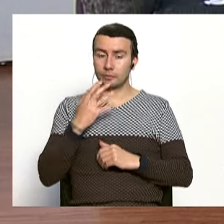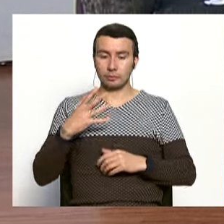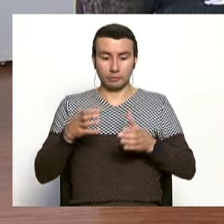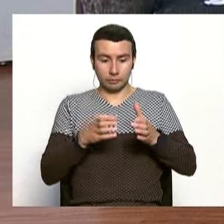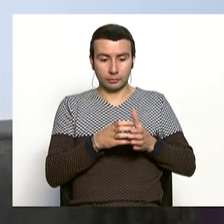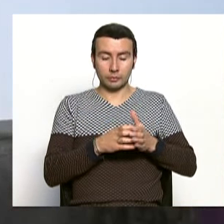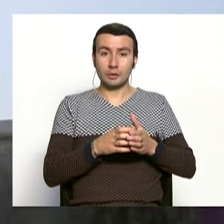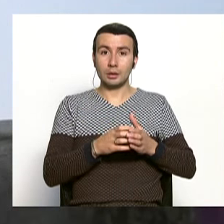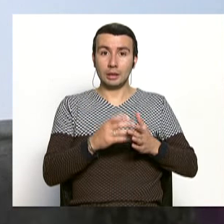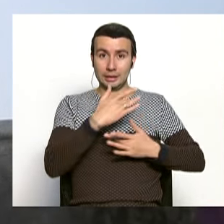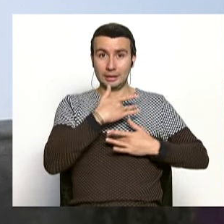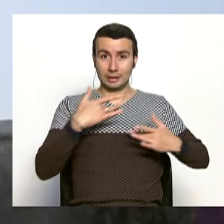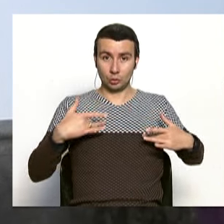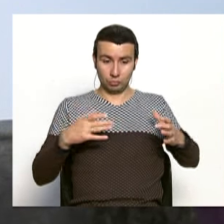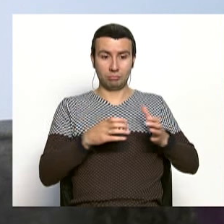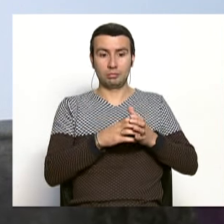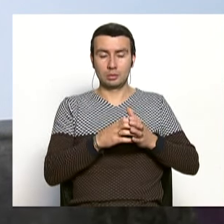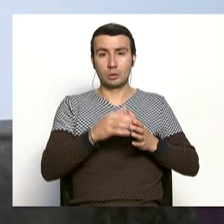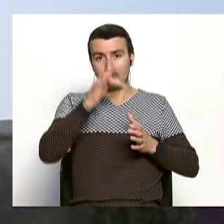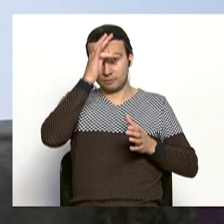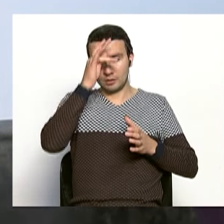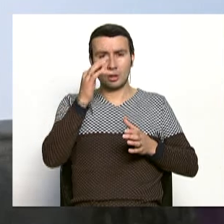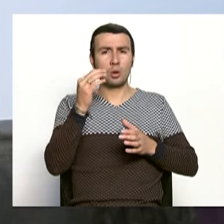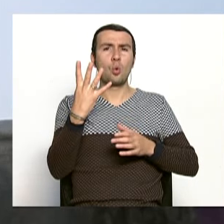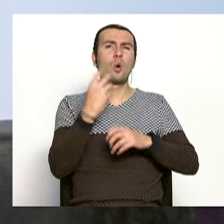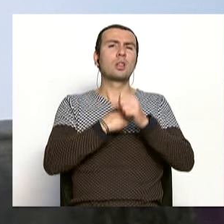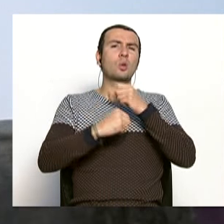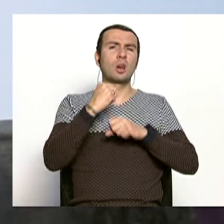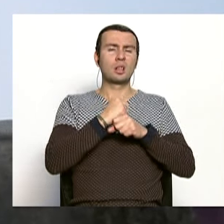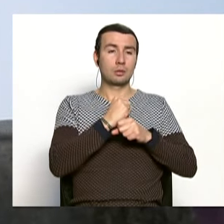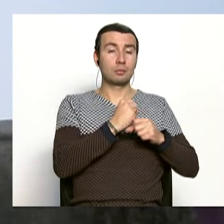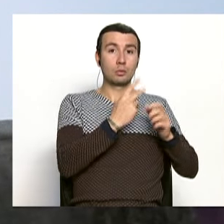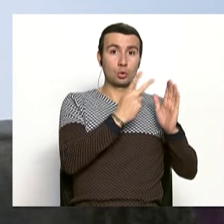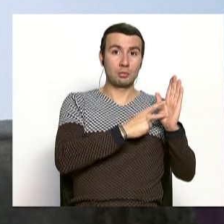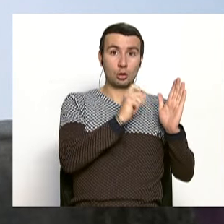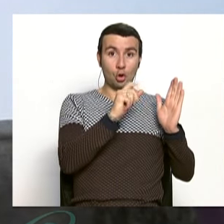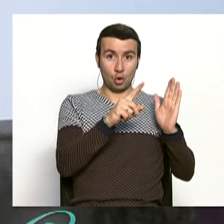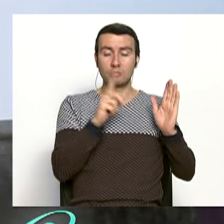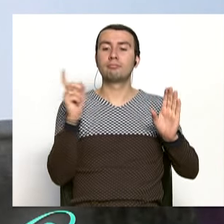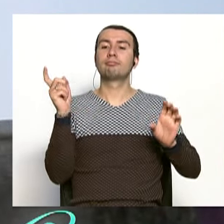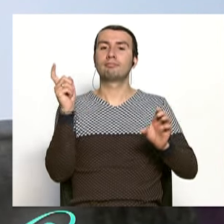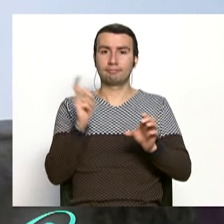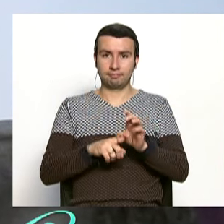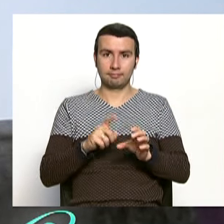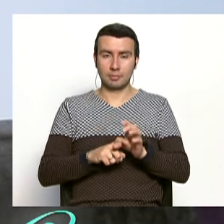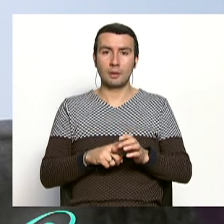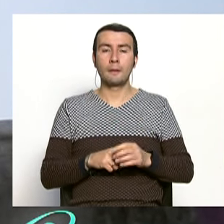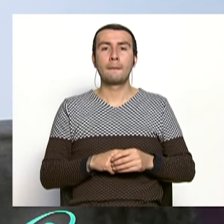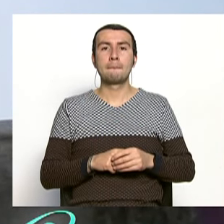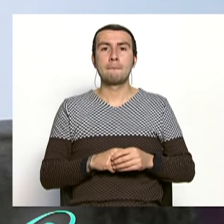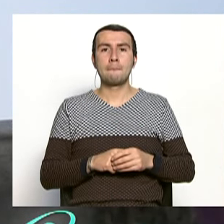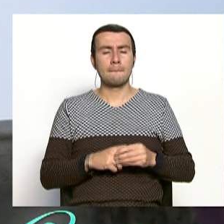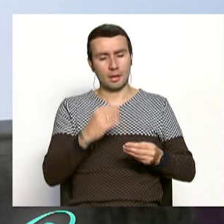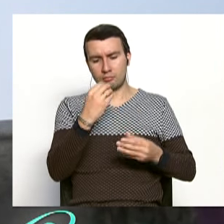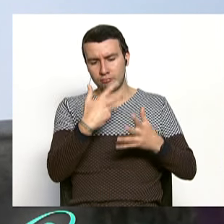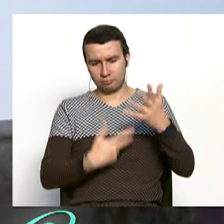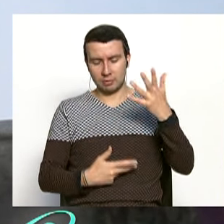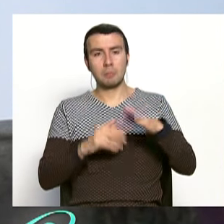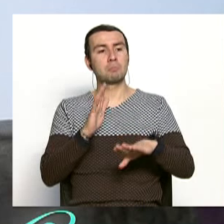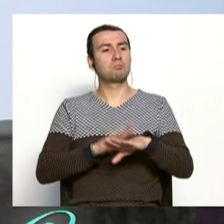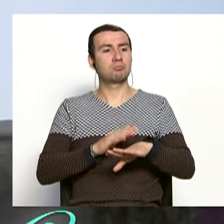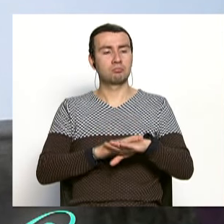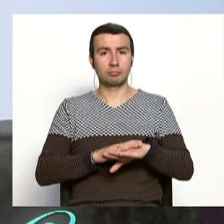salud desde hace 4 años desde el 2011 incluyó en el en el badimon digámoslo así en el plan